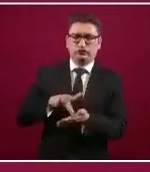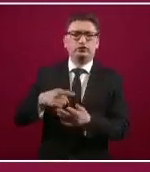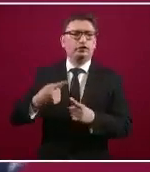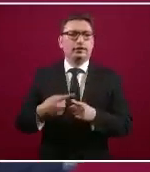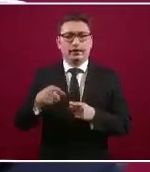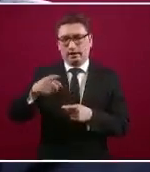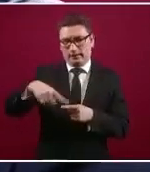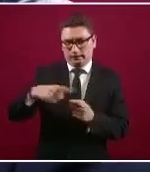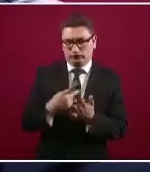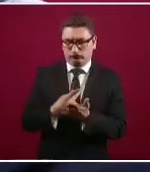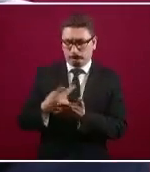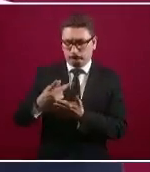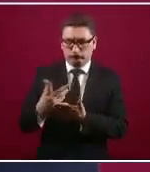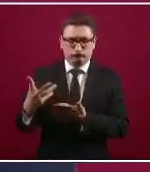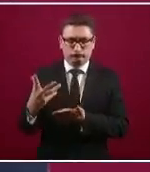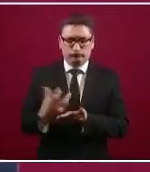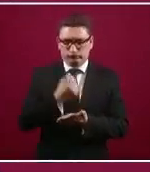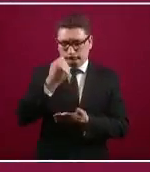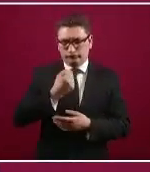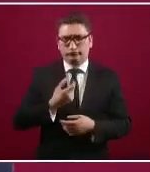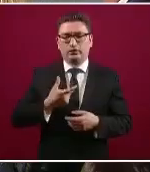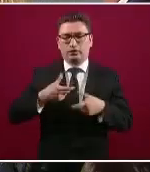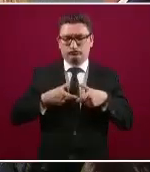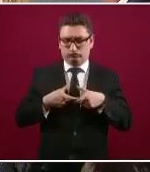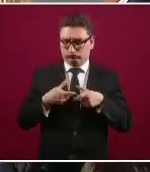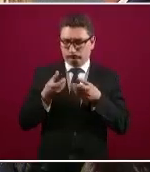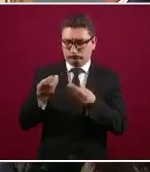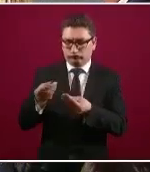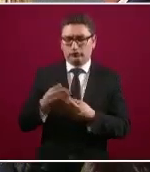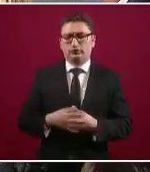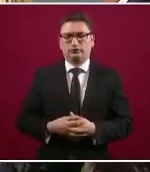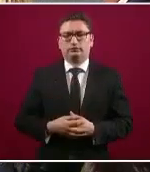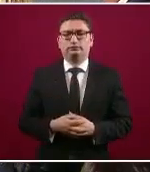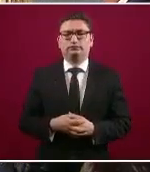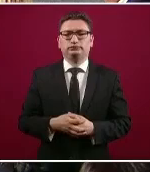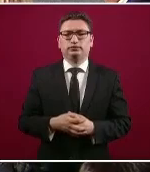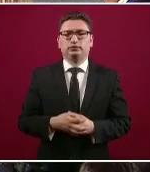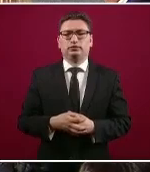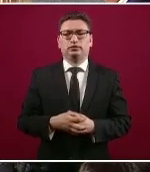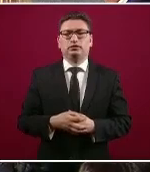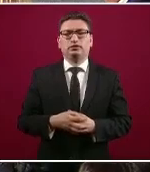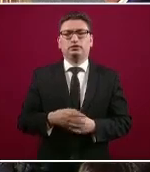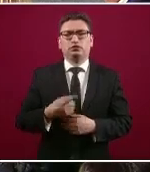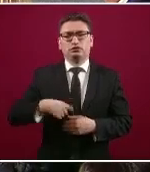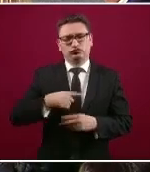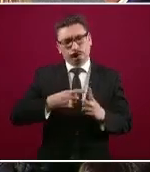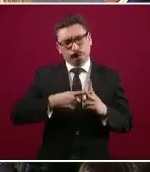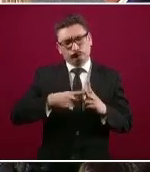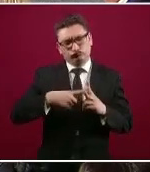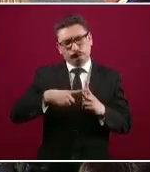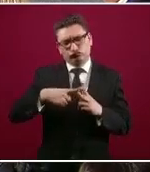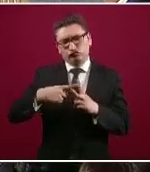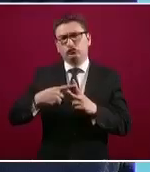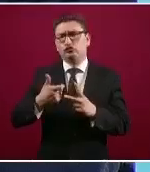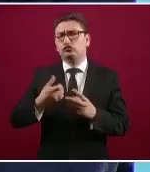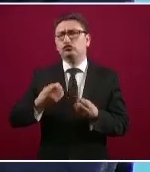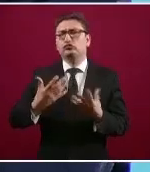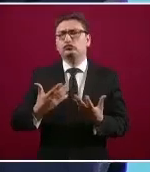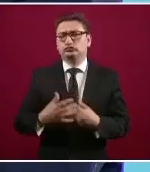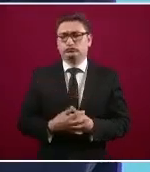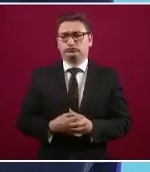que están obteniendo medallas. Hemos hecho la cuenta